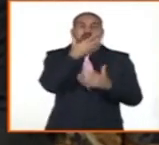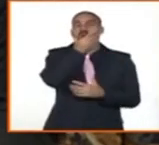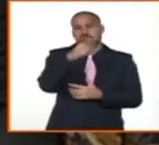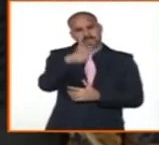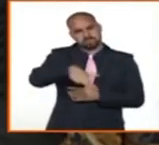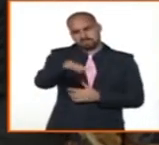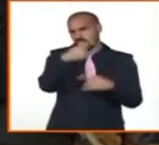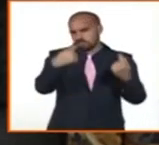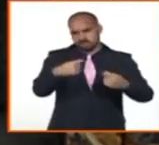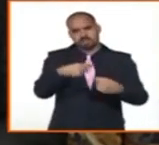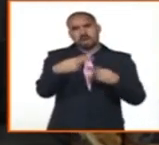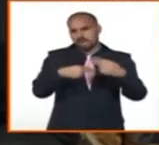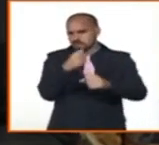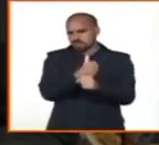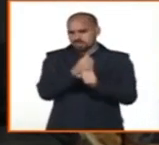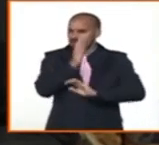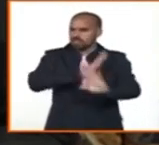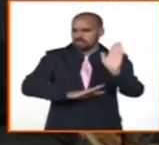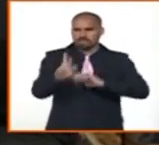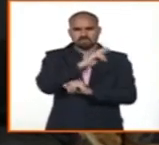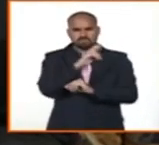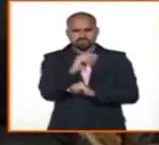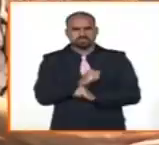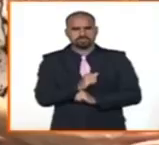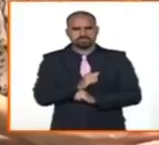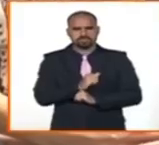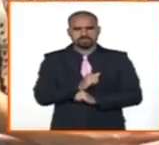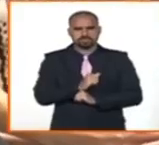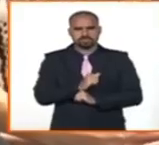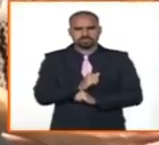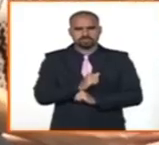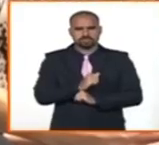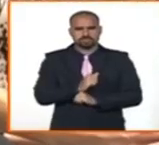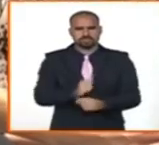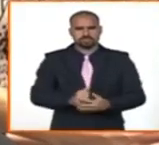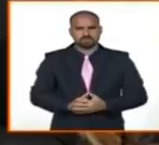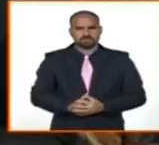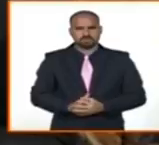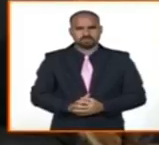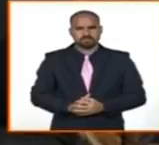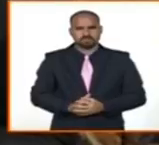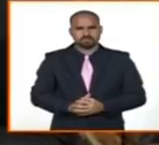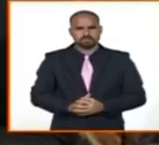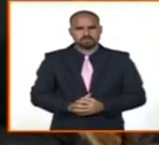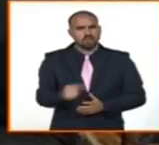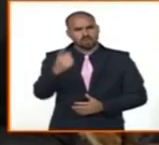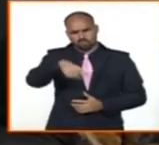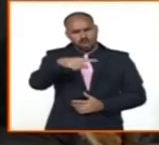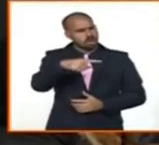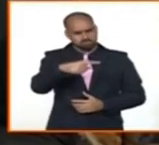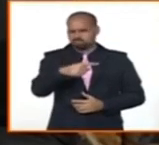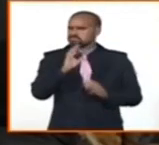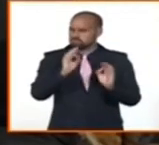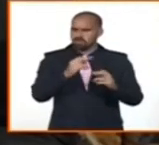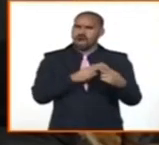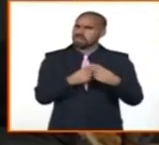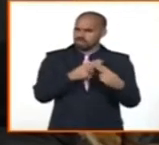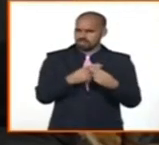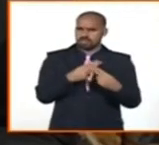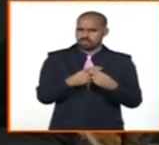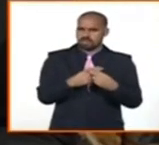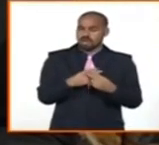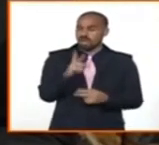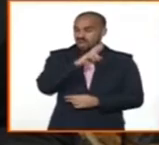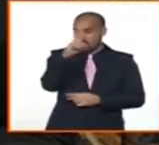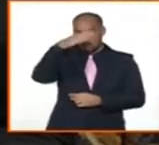de cubanos, con la generación de nuestros hijos, de nuestros nietos. Ustedes sí tengan la seguridad de que la revolución cubana no